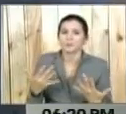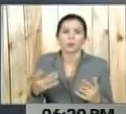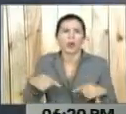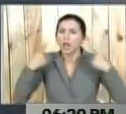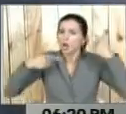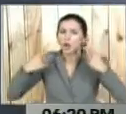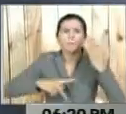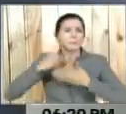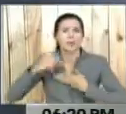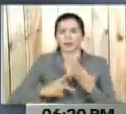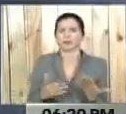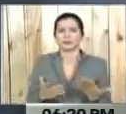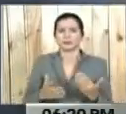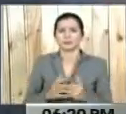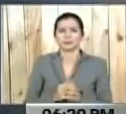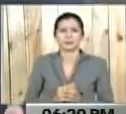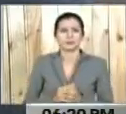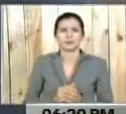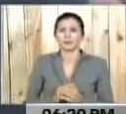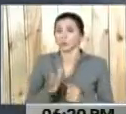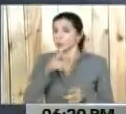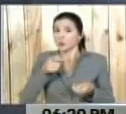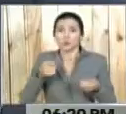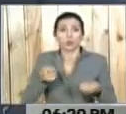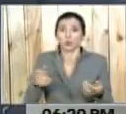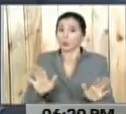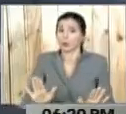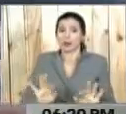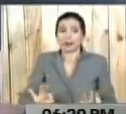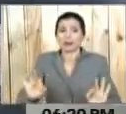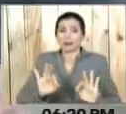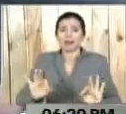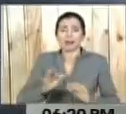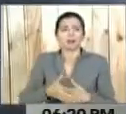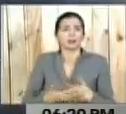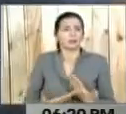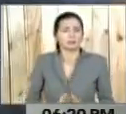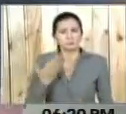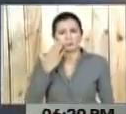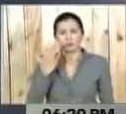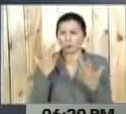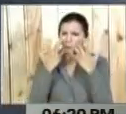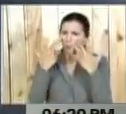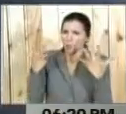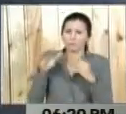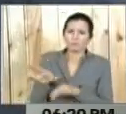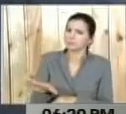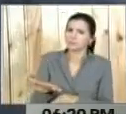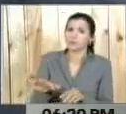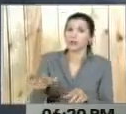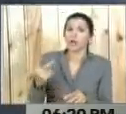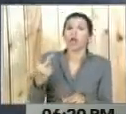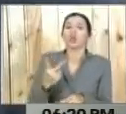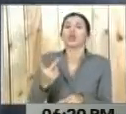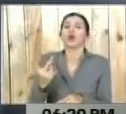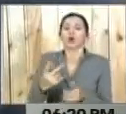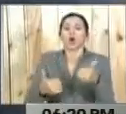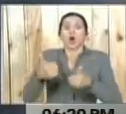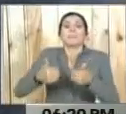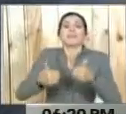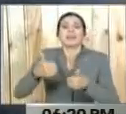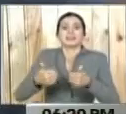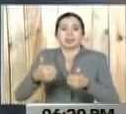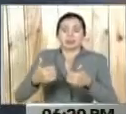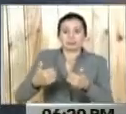alocado y sin ningún control, lo que se nota en mi juicio es una competencia entre ellos dos. O sea, son